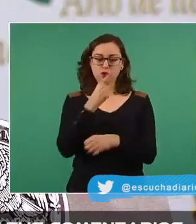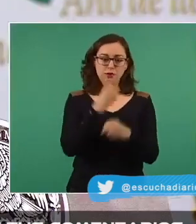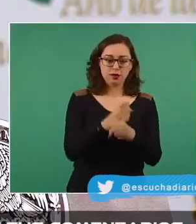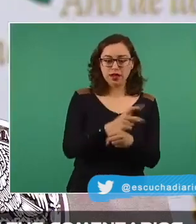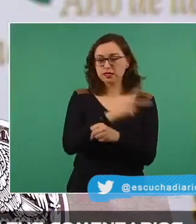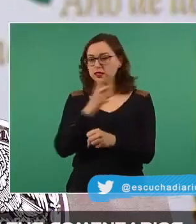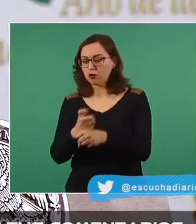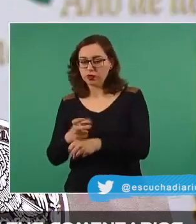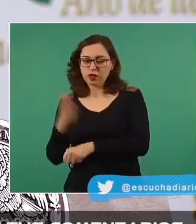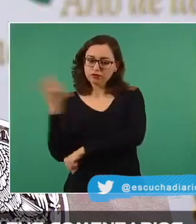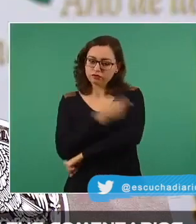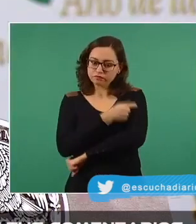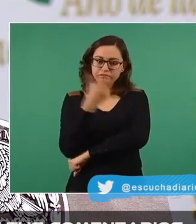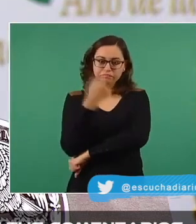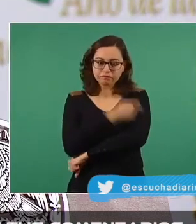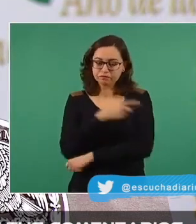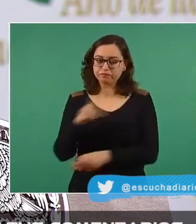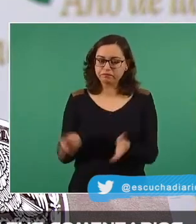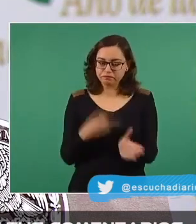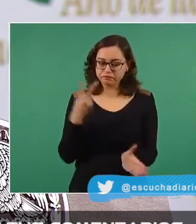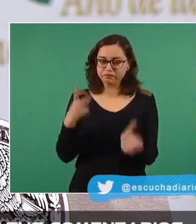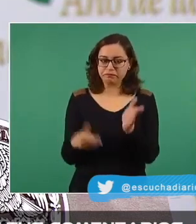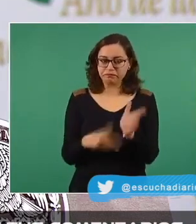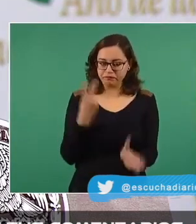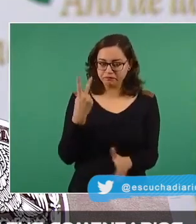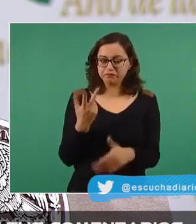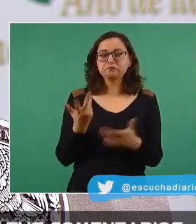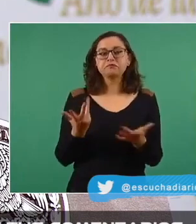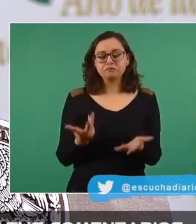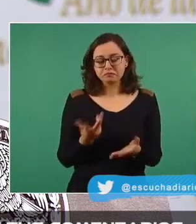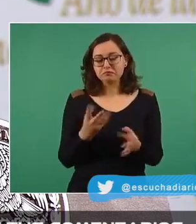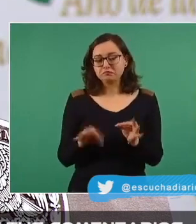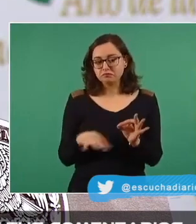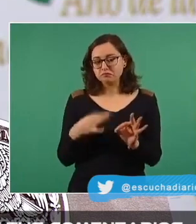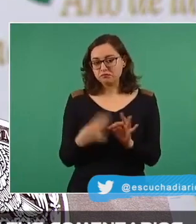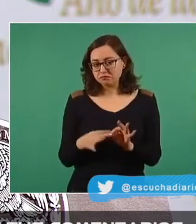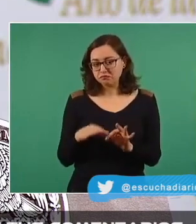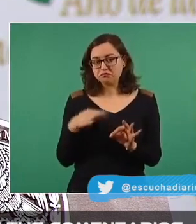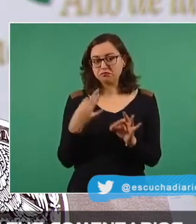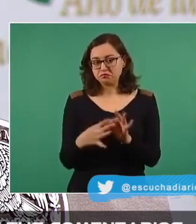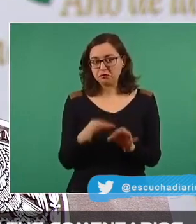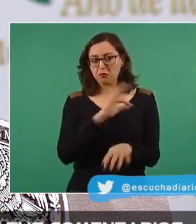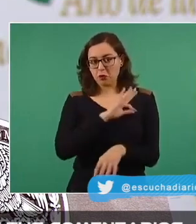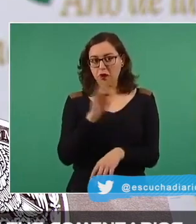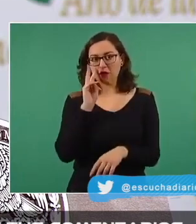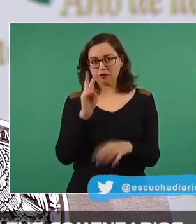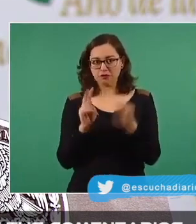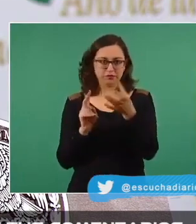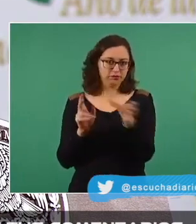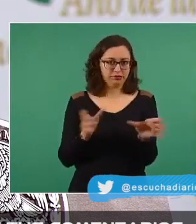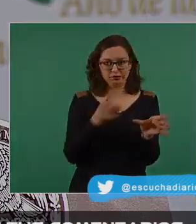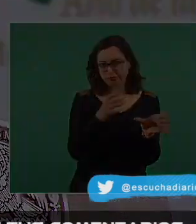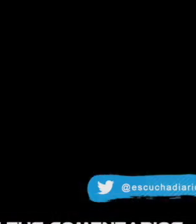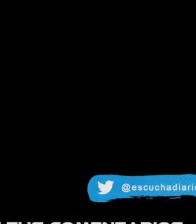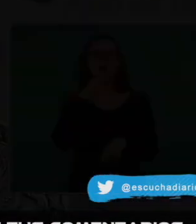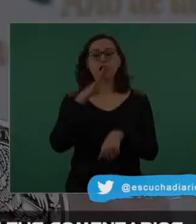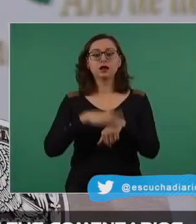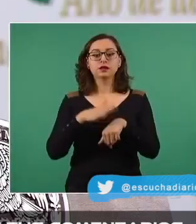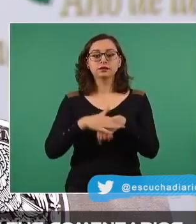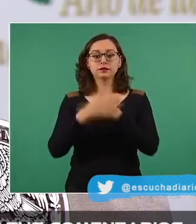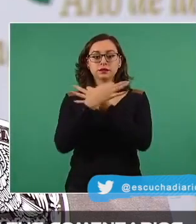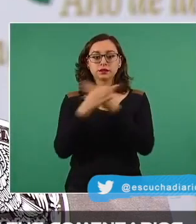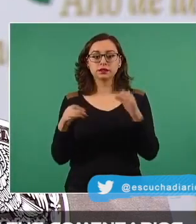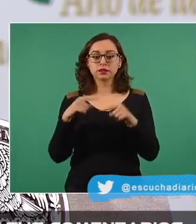45% que equivale a 25 millones 417 mil 727 personas han recibido una dosis